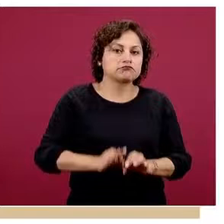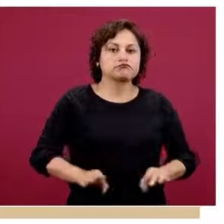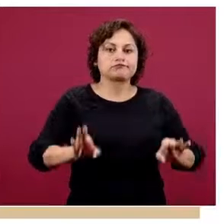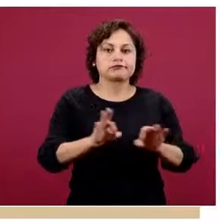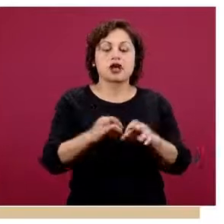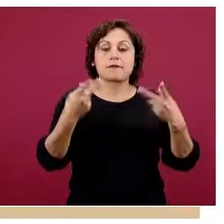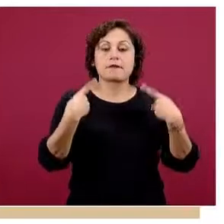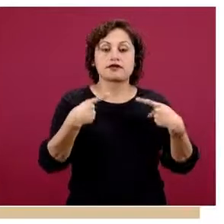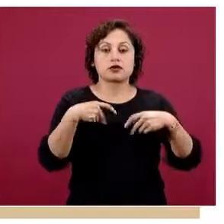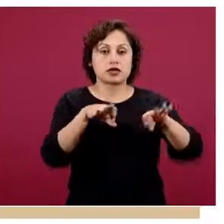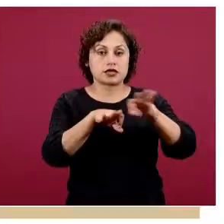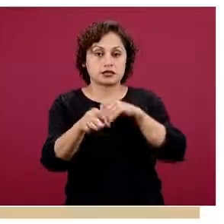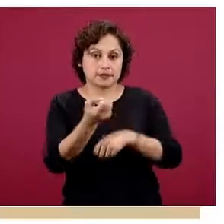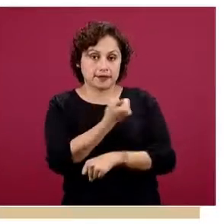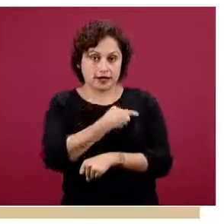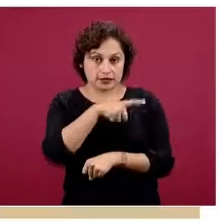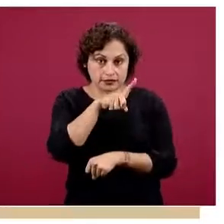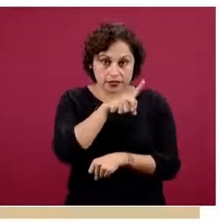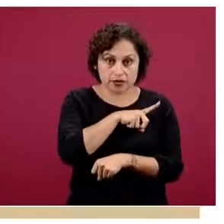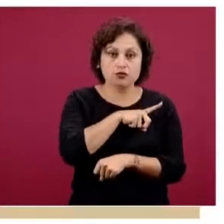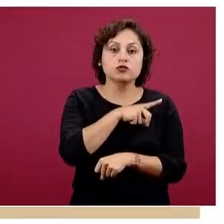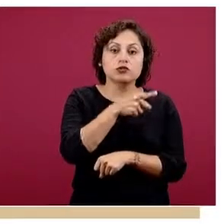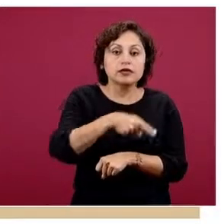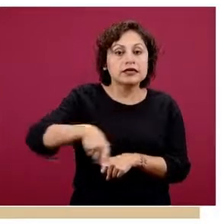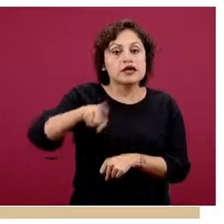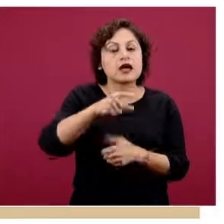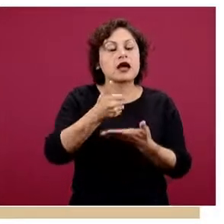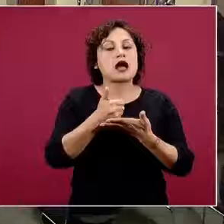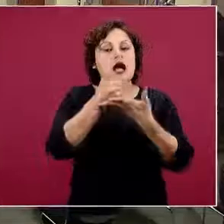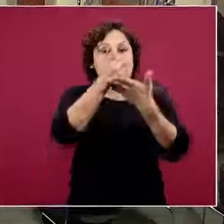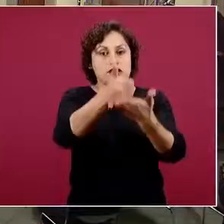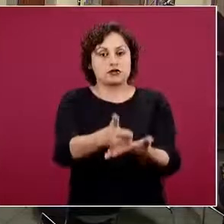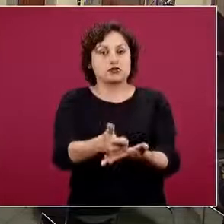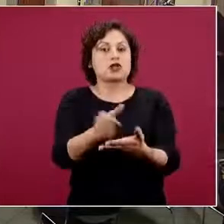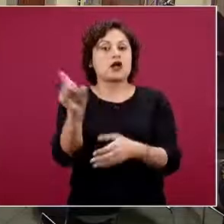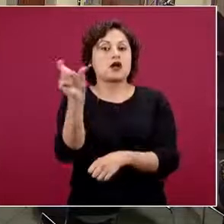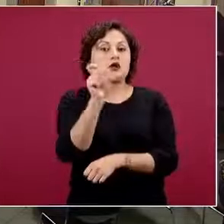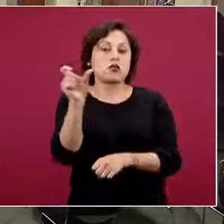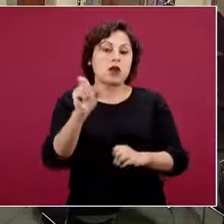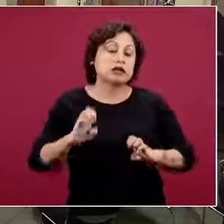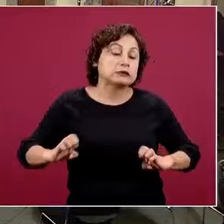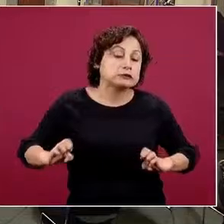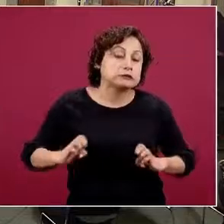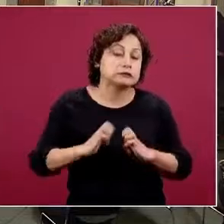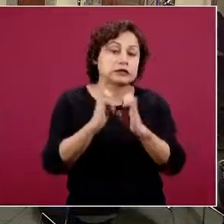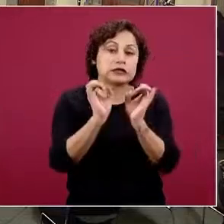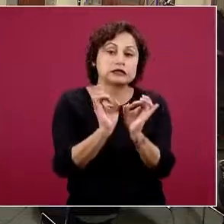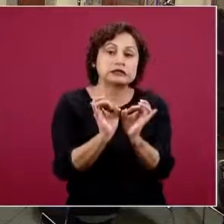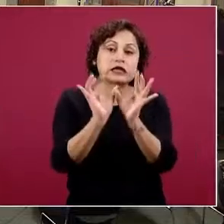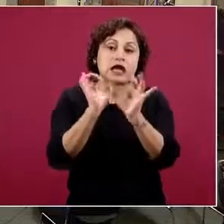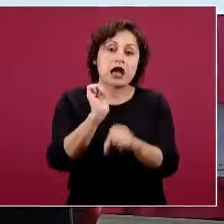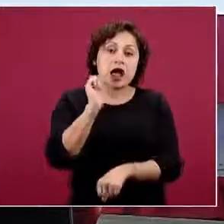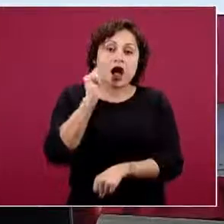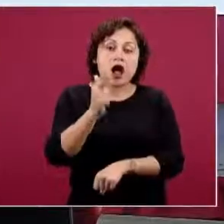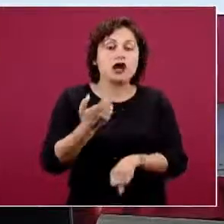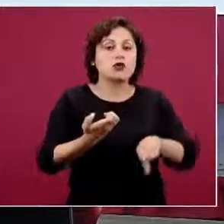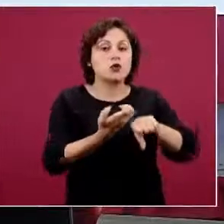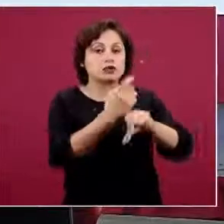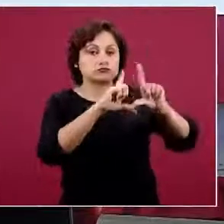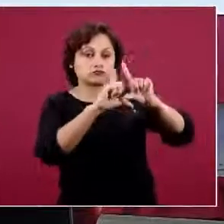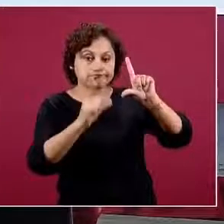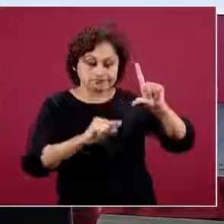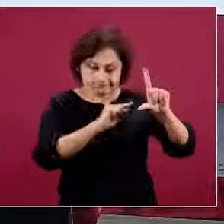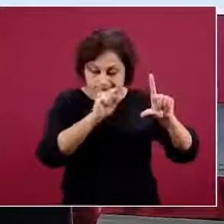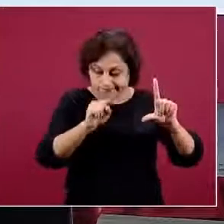posible que la seguridad de las personas en este embate de fenómenos perturbadores en las entidades federativas cada año sea